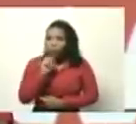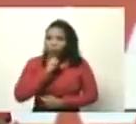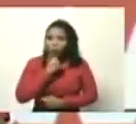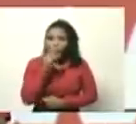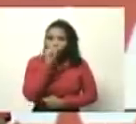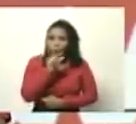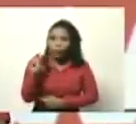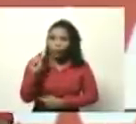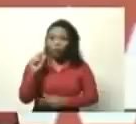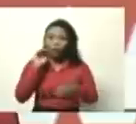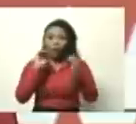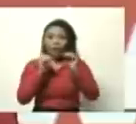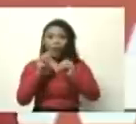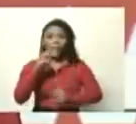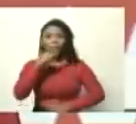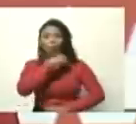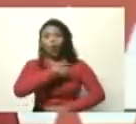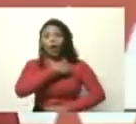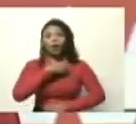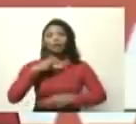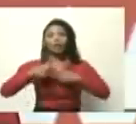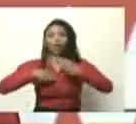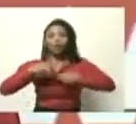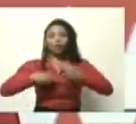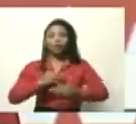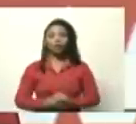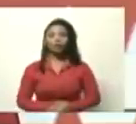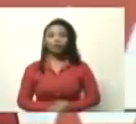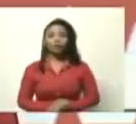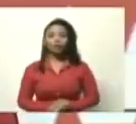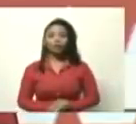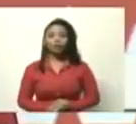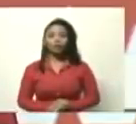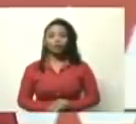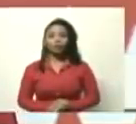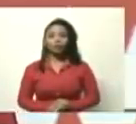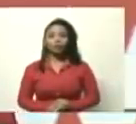códigos mínimos de ética y moral revolucionaria.